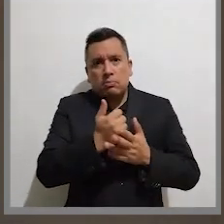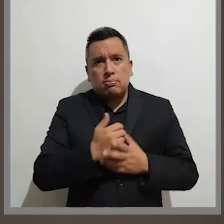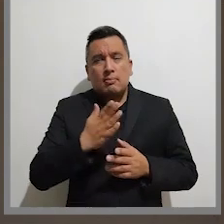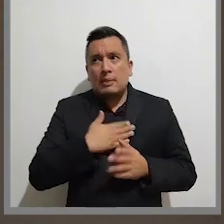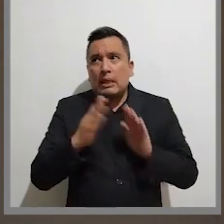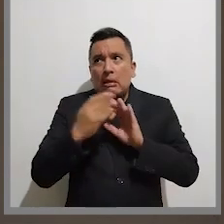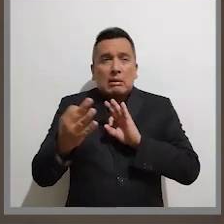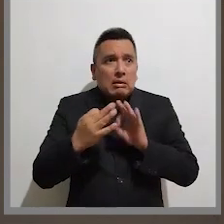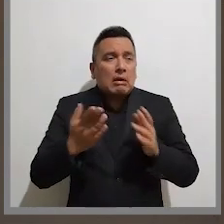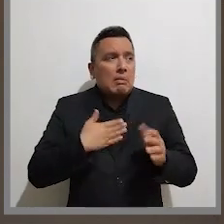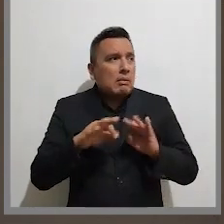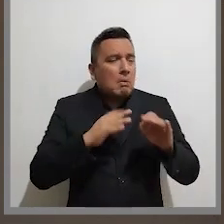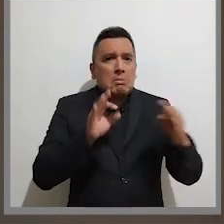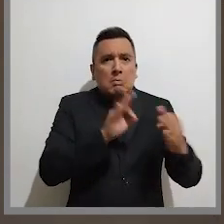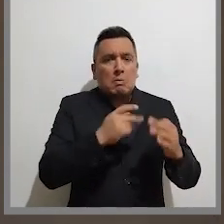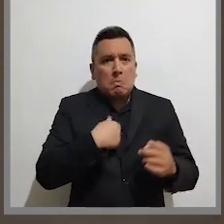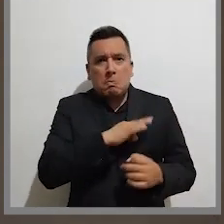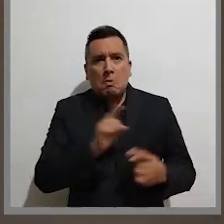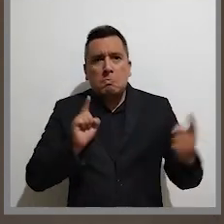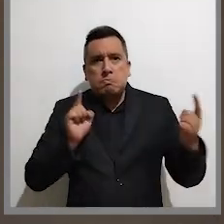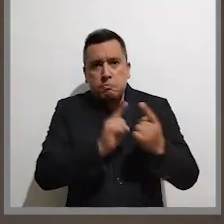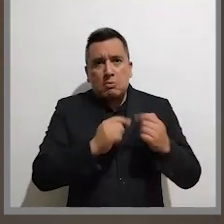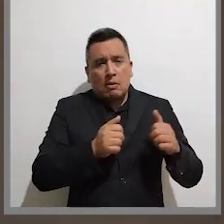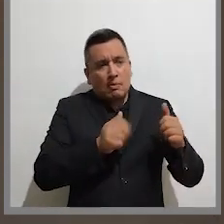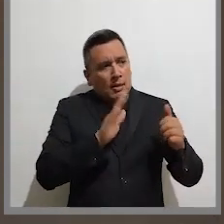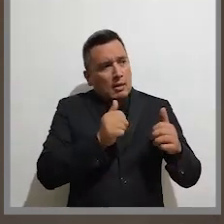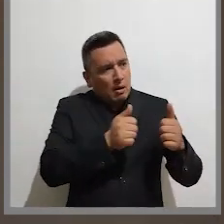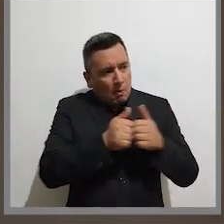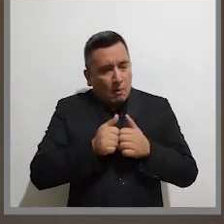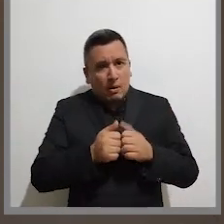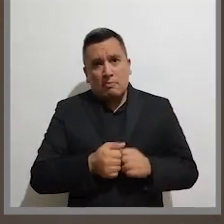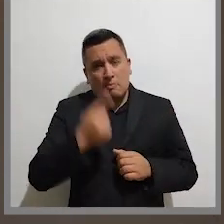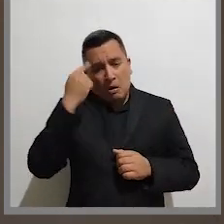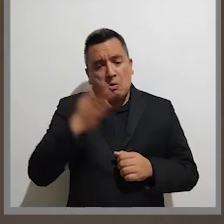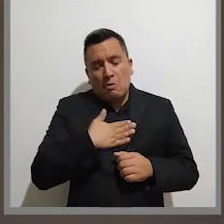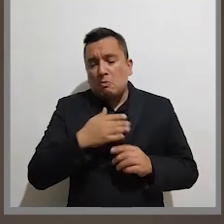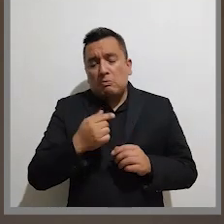de tu casa, de tu trabajo, acudir con ellas para el acompañamiento